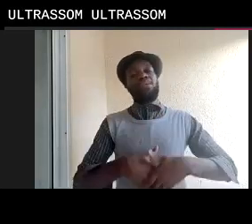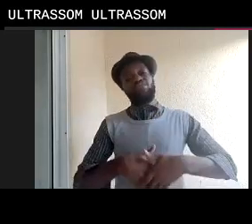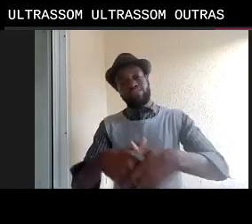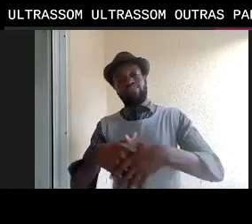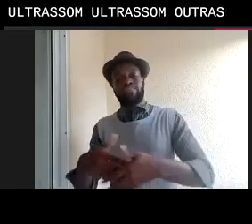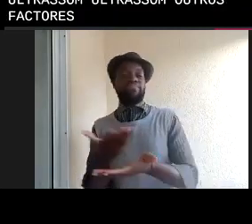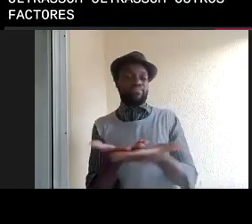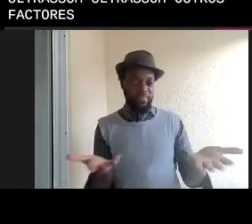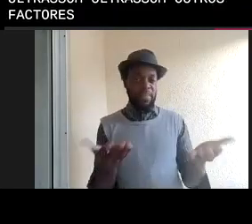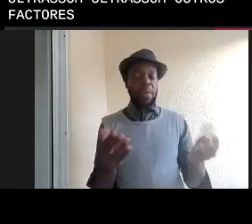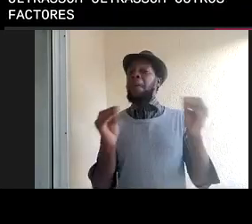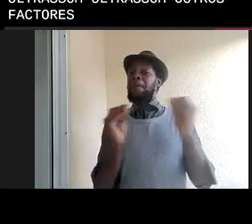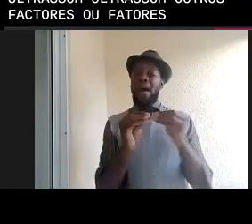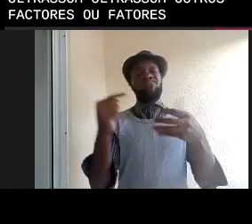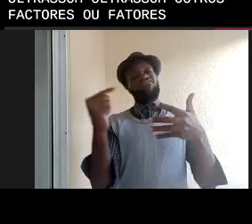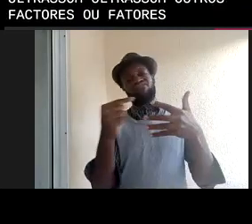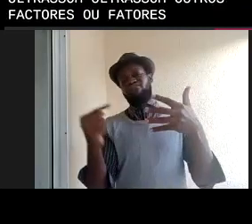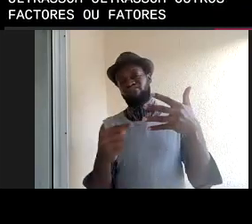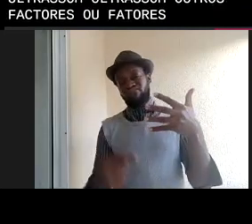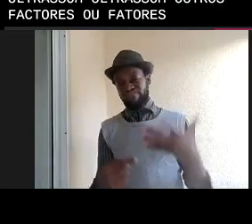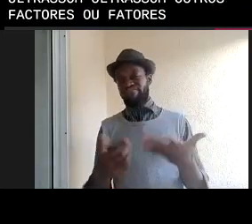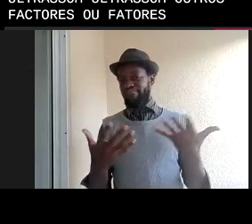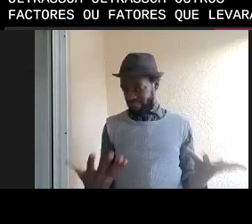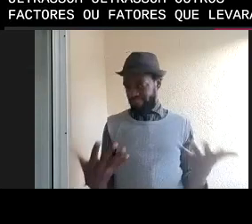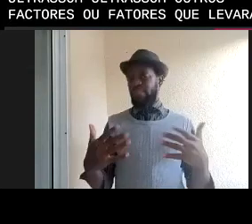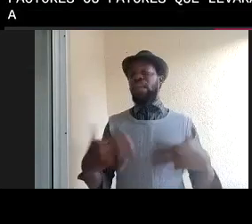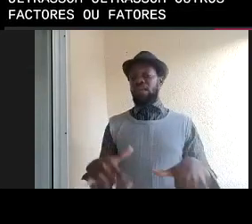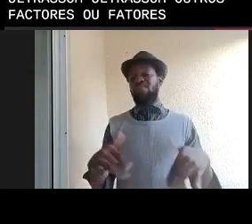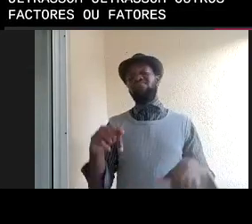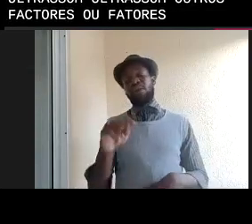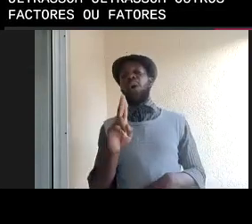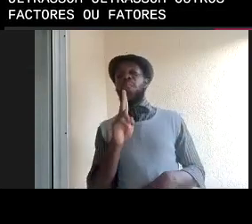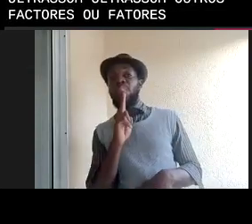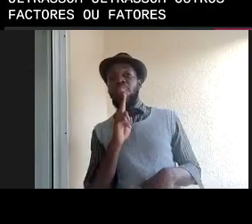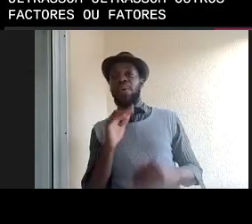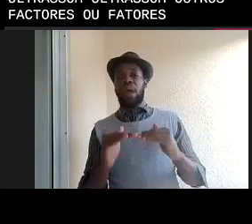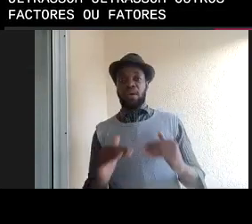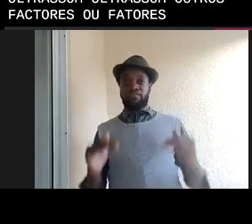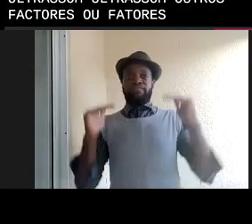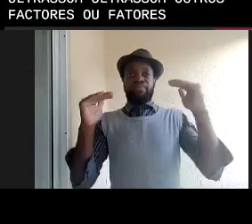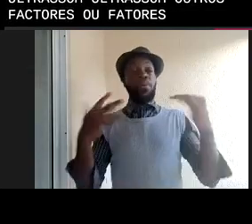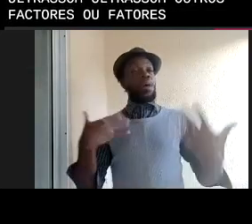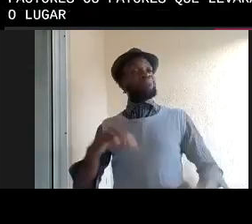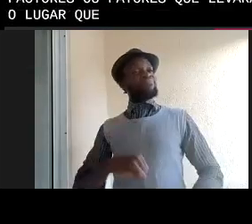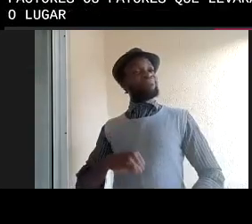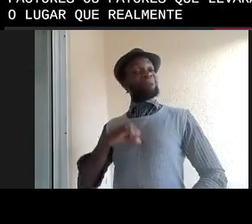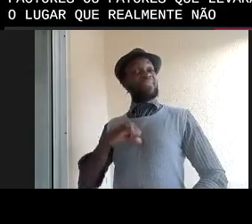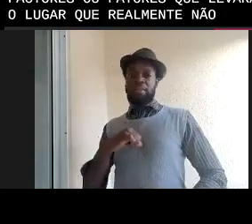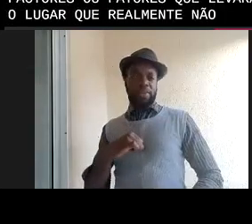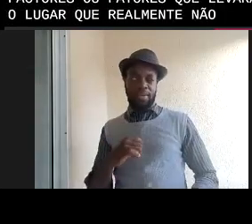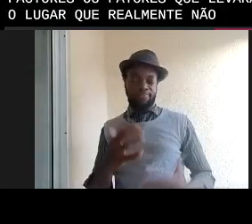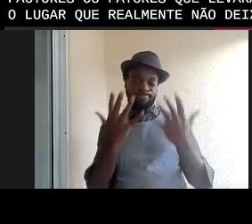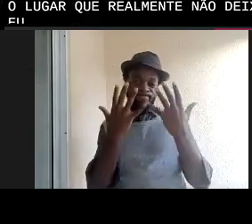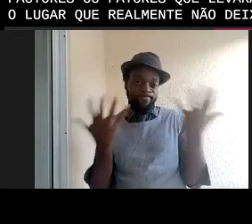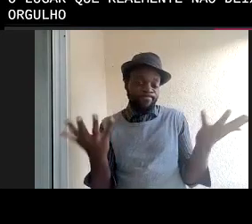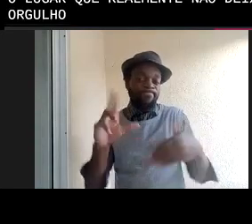factores, ¿verdad?, que nos han llevado a tener este primer lugar que no me enorgullece en lo absoluto. Más de la mitad de los